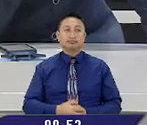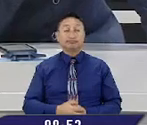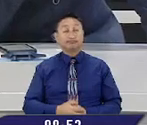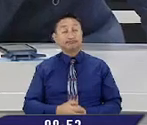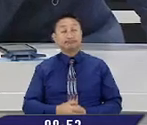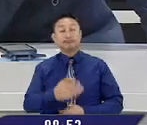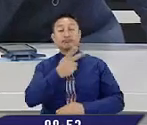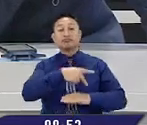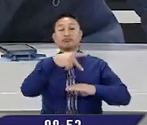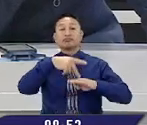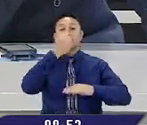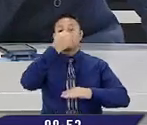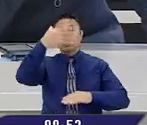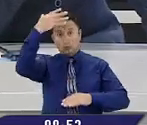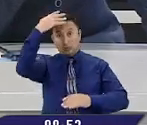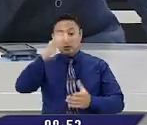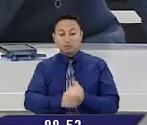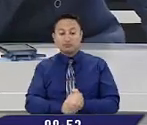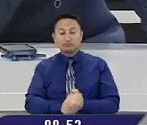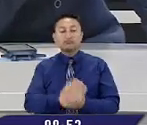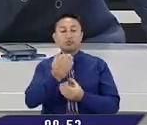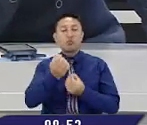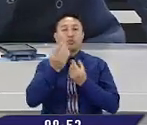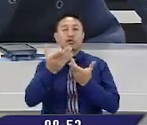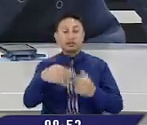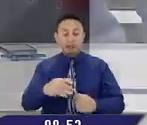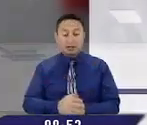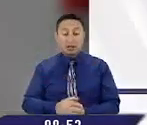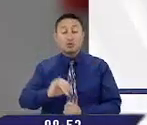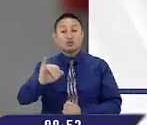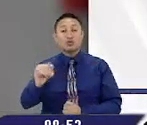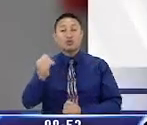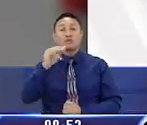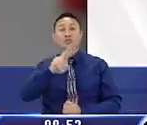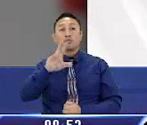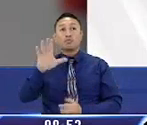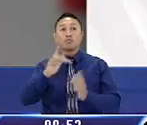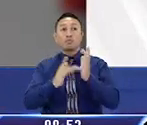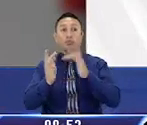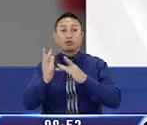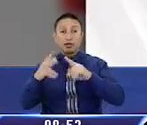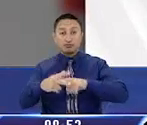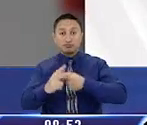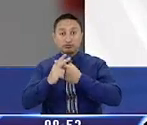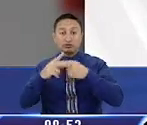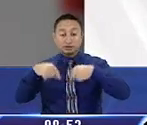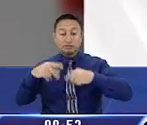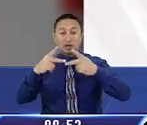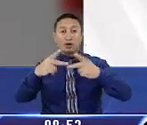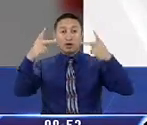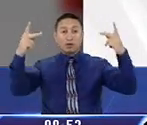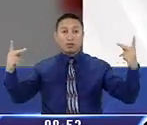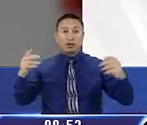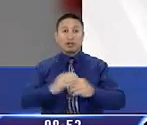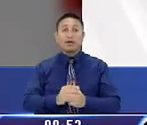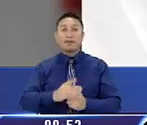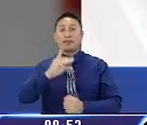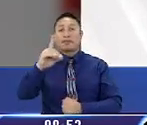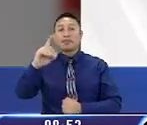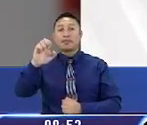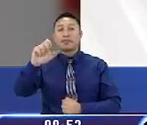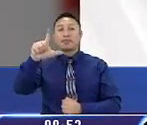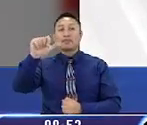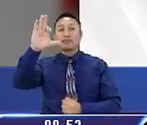La prefectura de Santo Domingo Los Sáchiles informó que a partir de este día jueves 25 de abril comenzará a funcionar el puente Delta sobre el